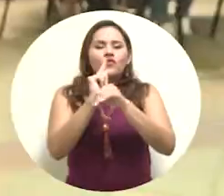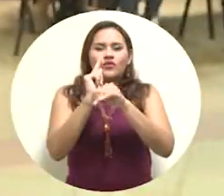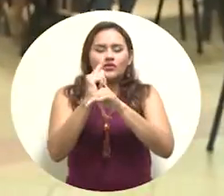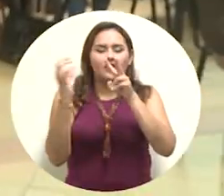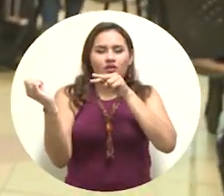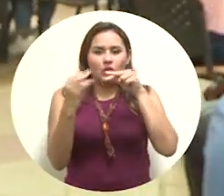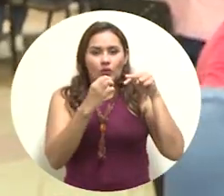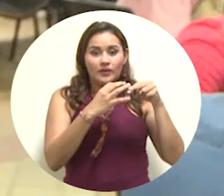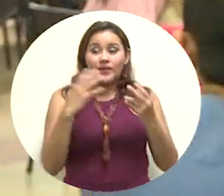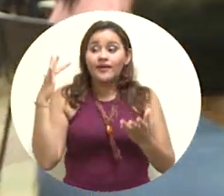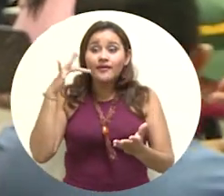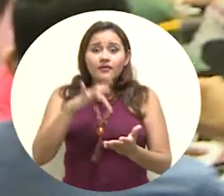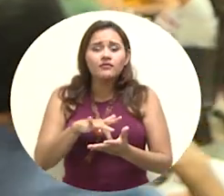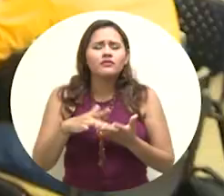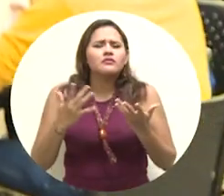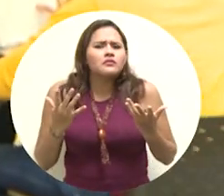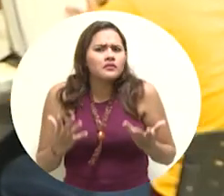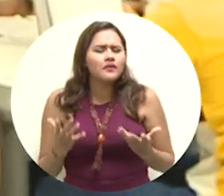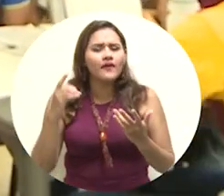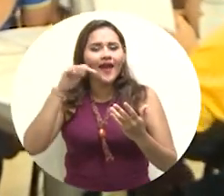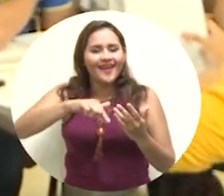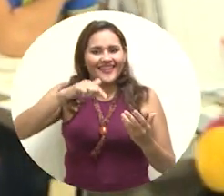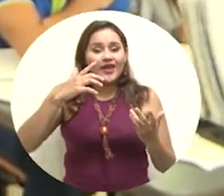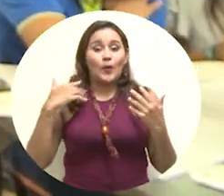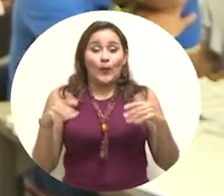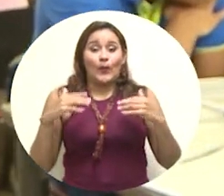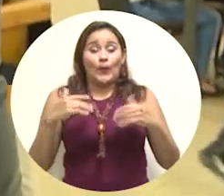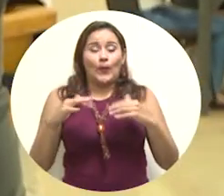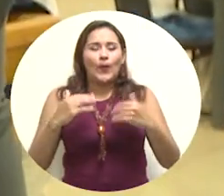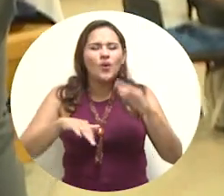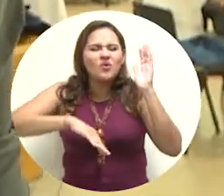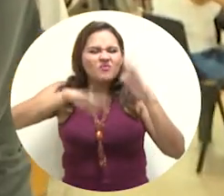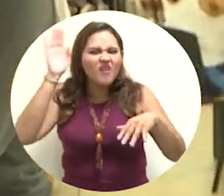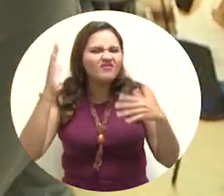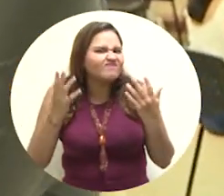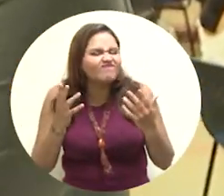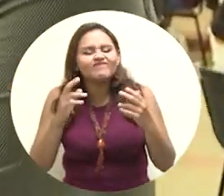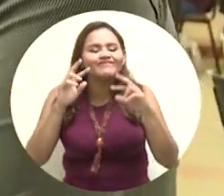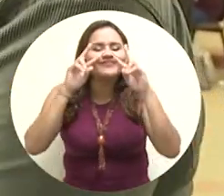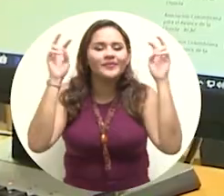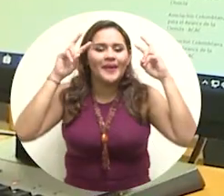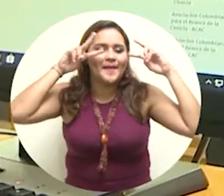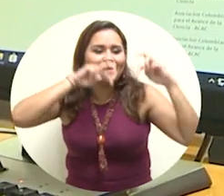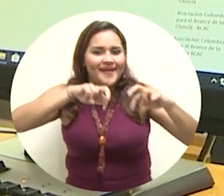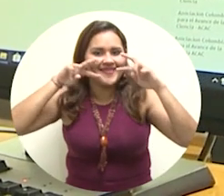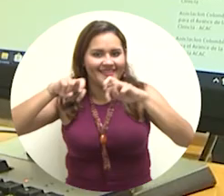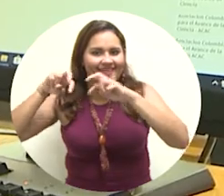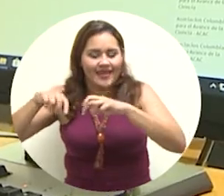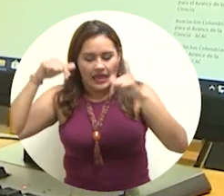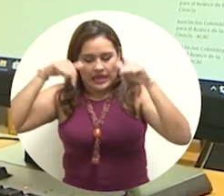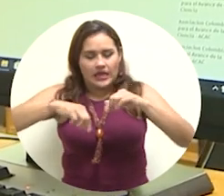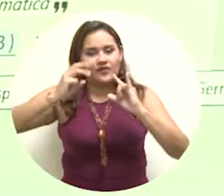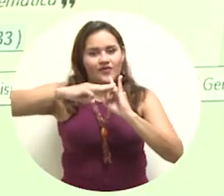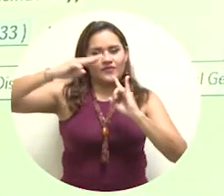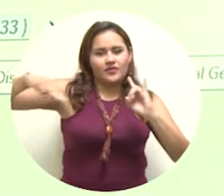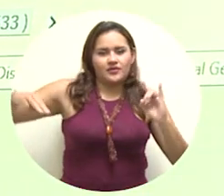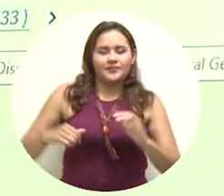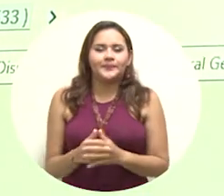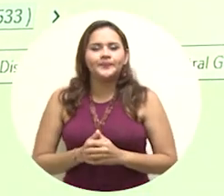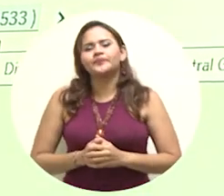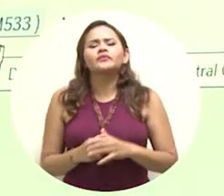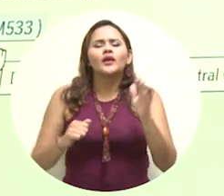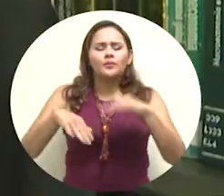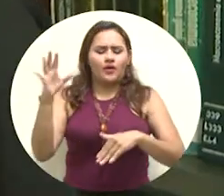de la Universidad Autónoma de Baja California, México, realizaron una pasantía de investigación en la Universidad del Magdalena, donde tuvieron